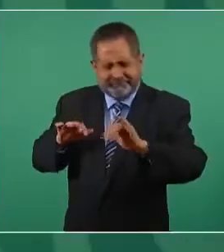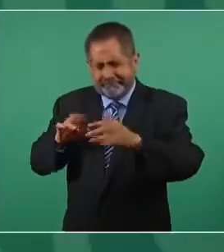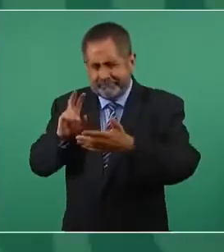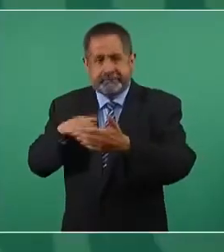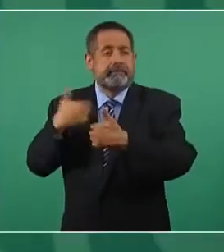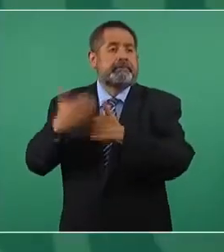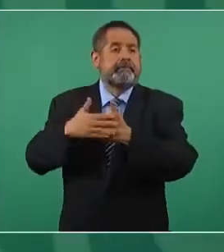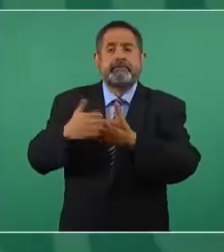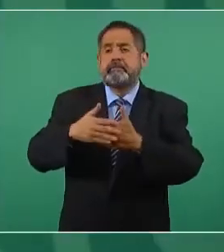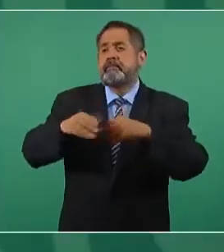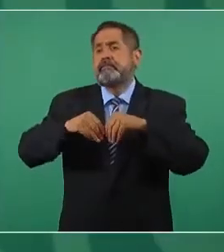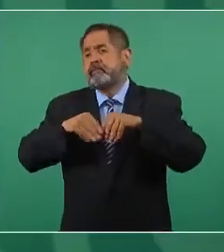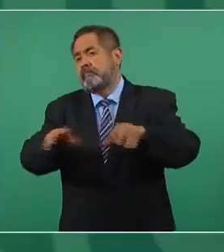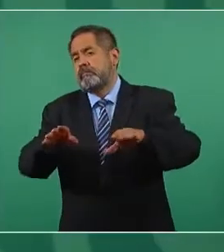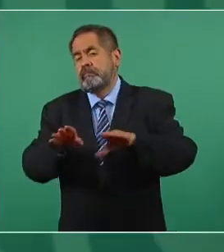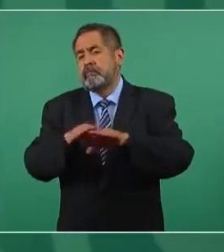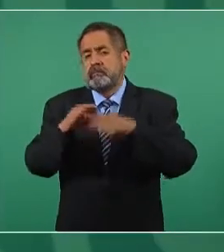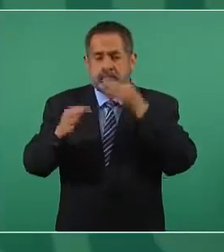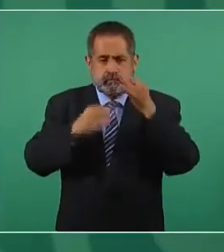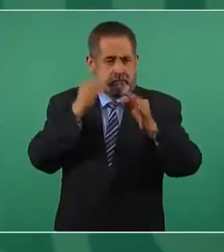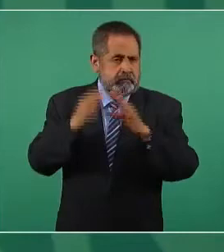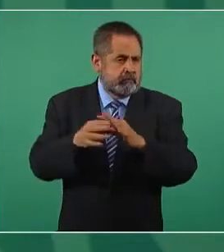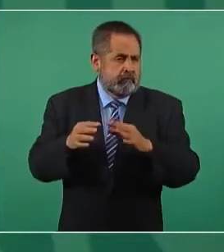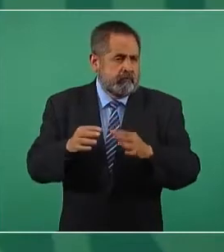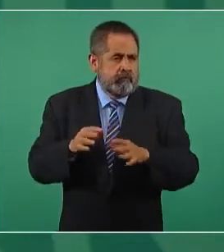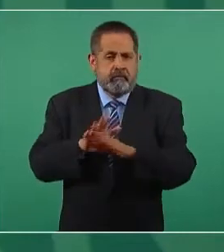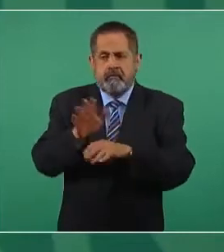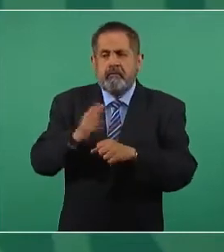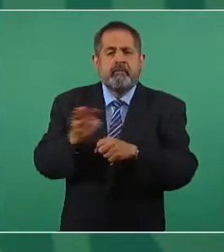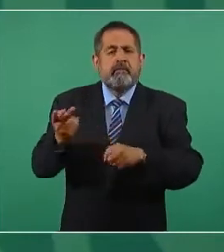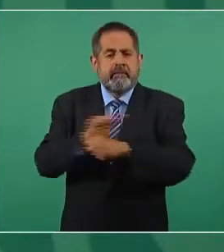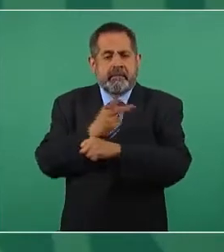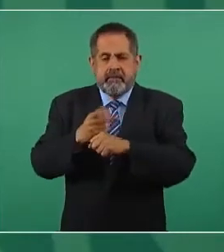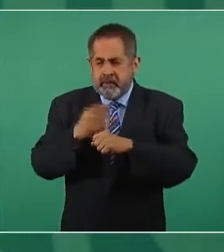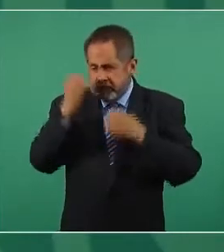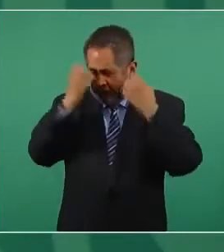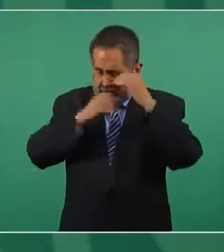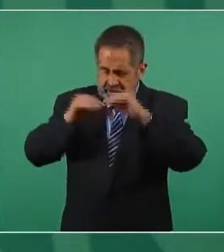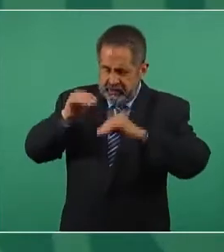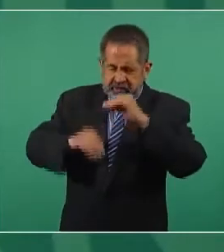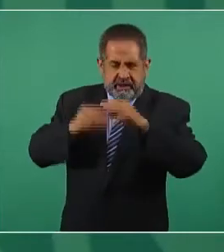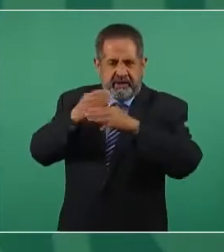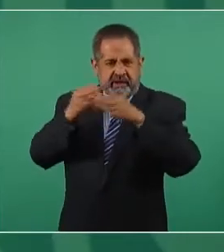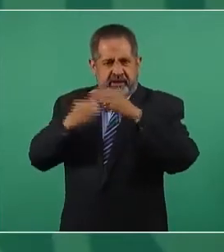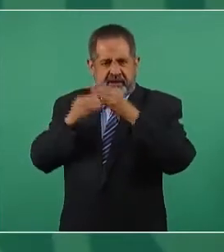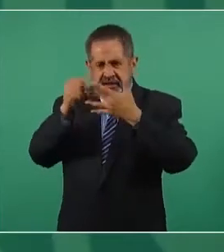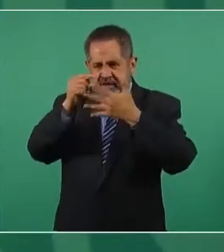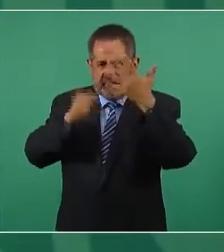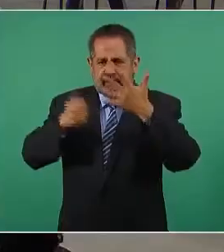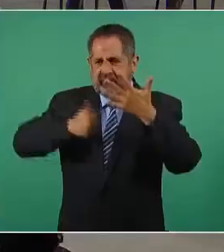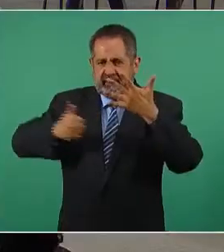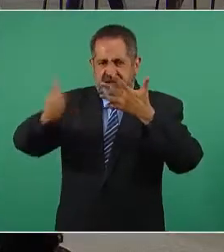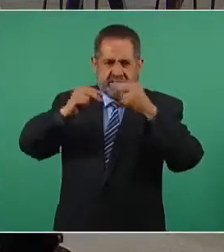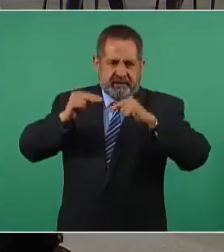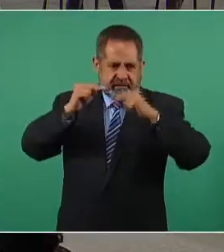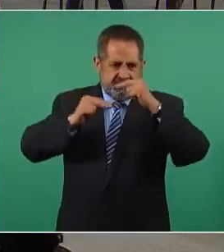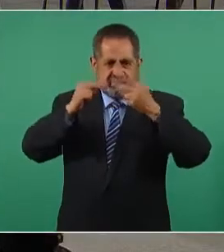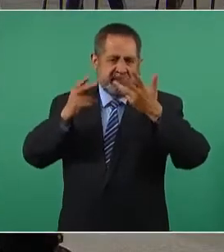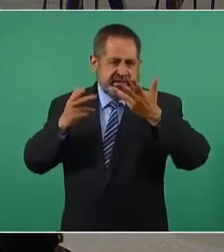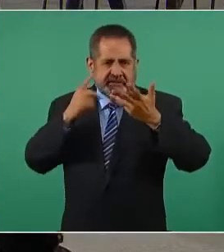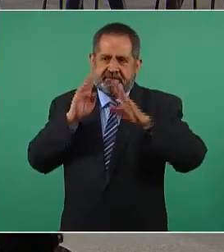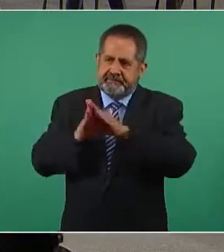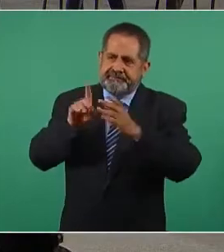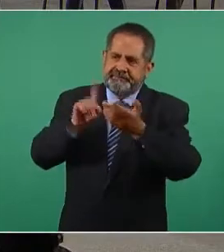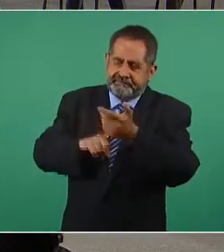haremos a conocer precisamente el avance que tenemos respecto al análisis que se está haciendo cada nivel educativo, de educación básica,